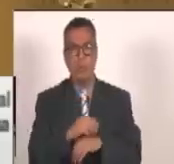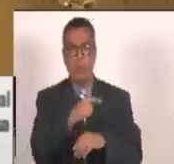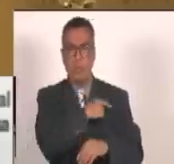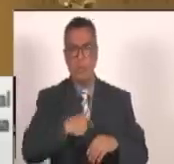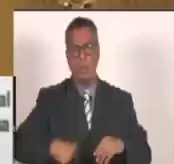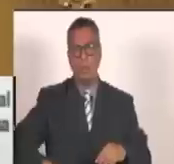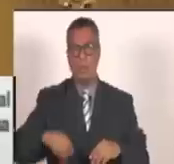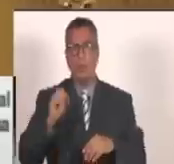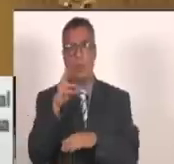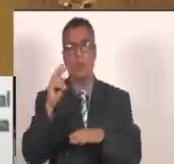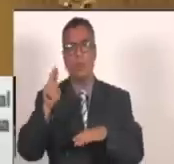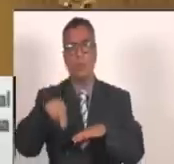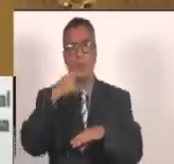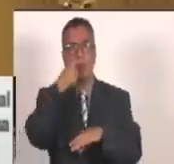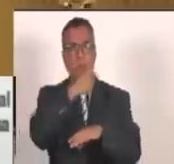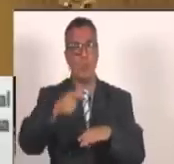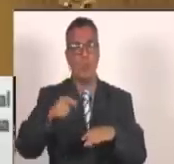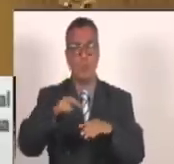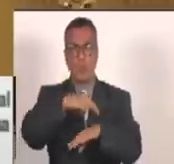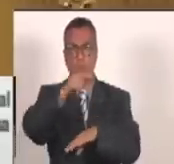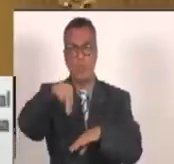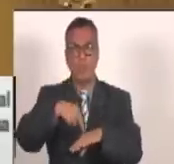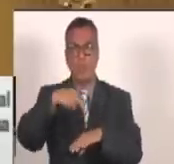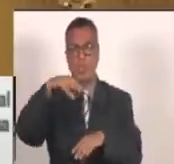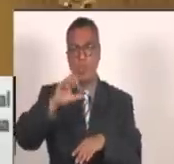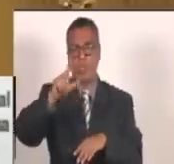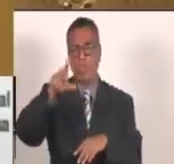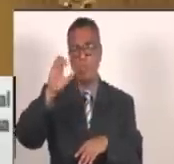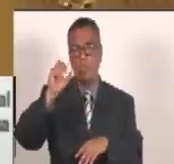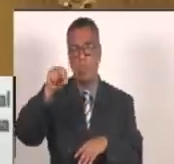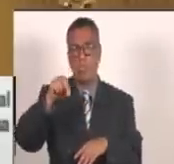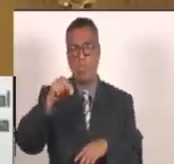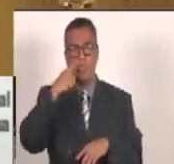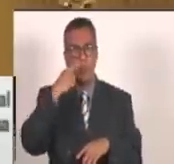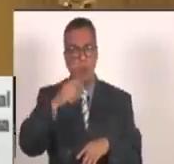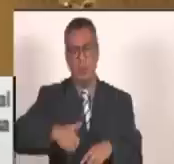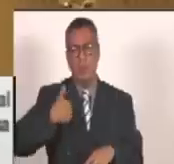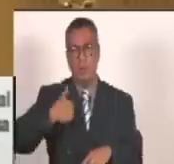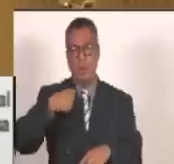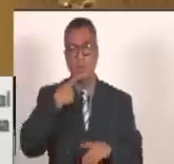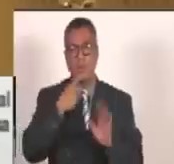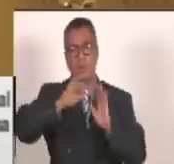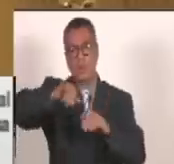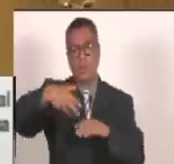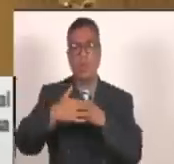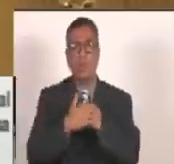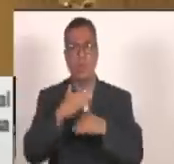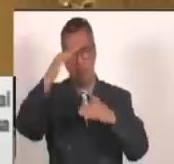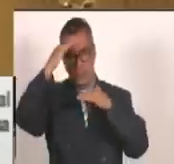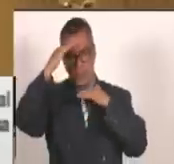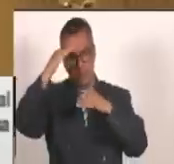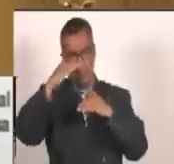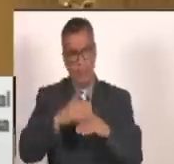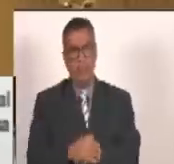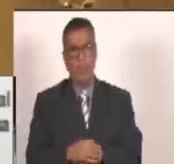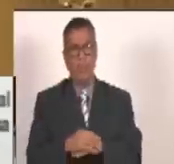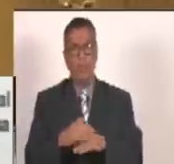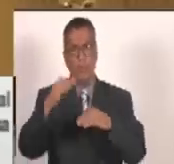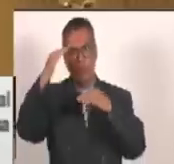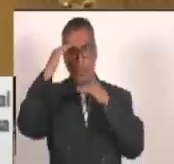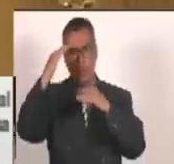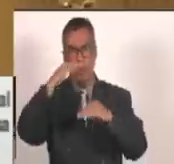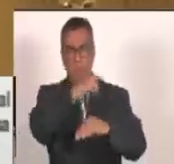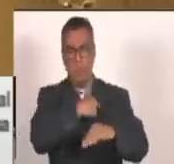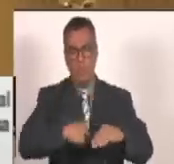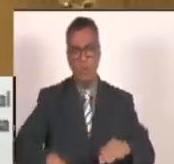el presidente de la Asamblea Popular Nacional, Zhao Leji. Aprovecho, señor presidente Jorge Rodríguez, de mandarle saludos, transmitirle saludos